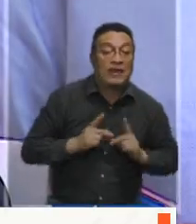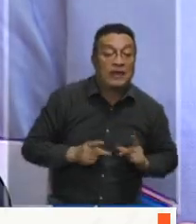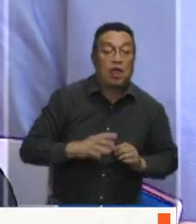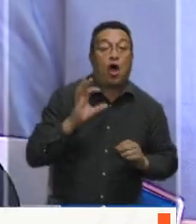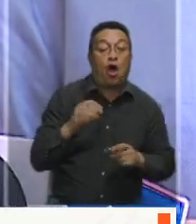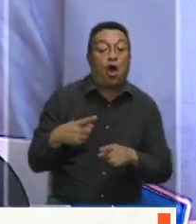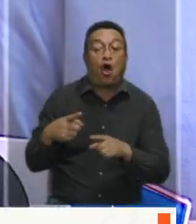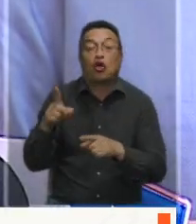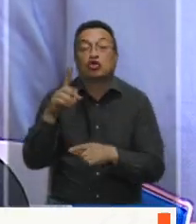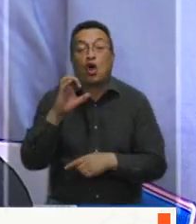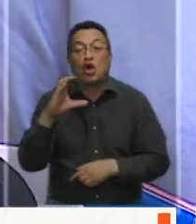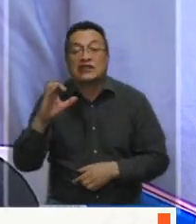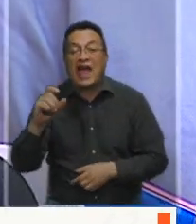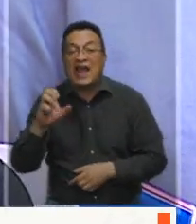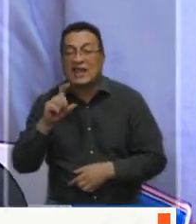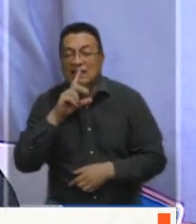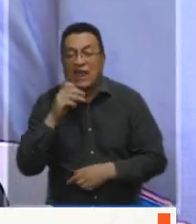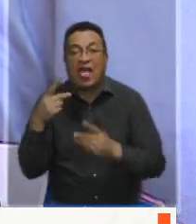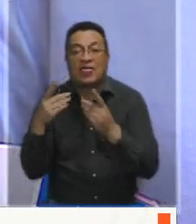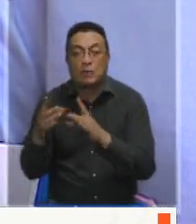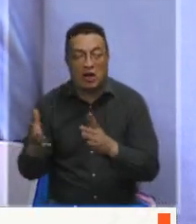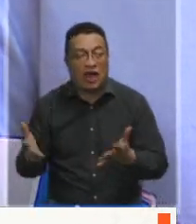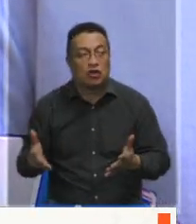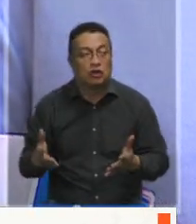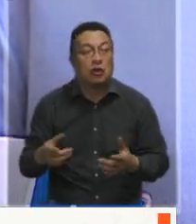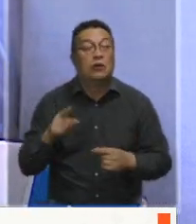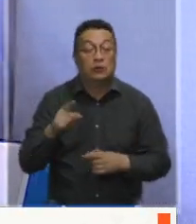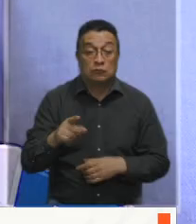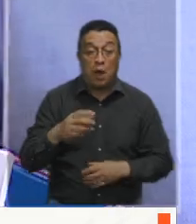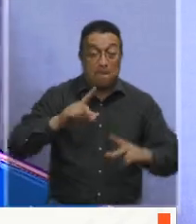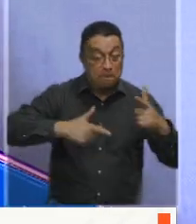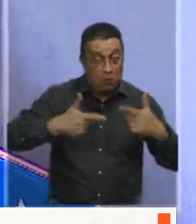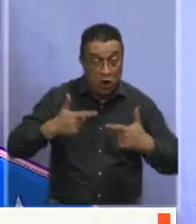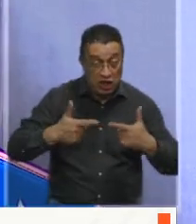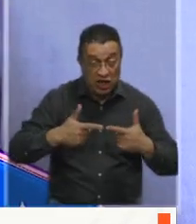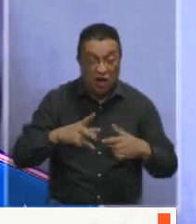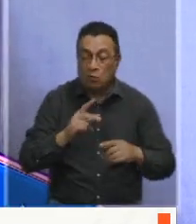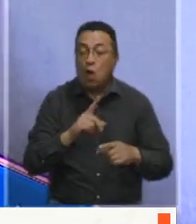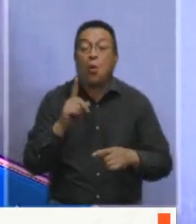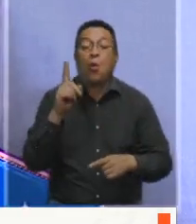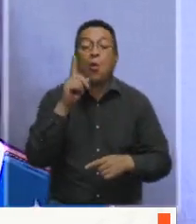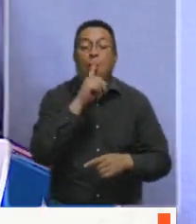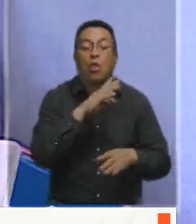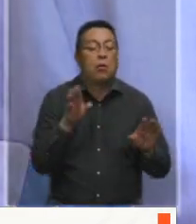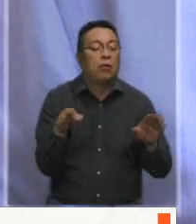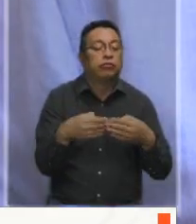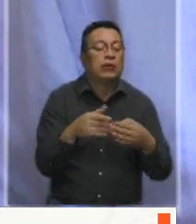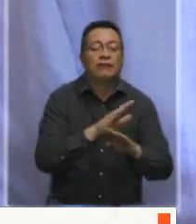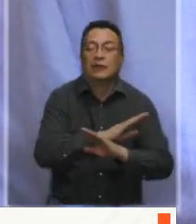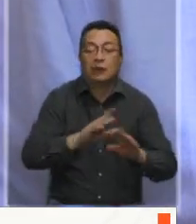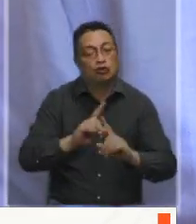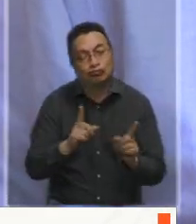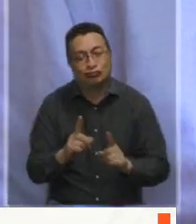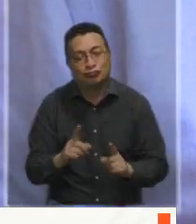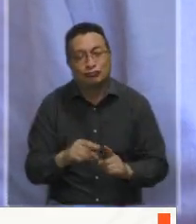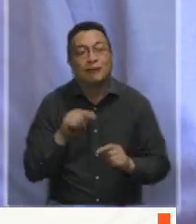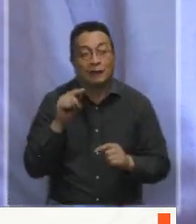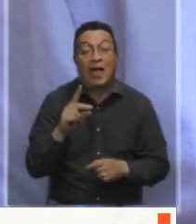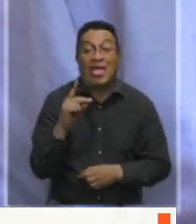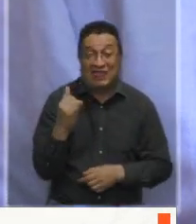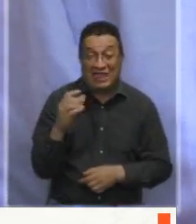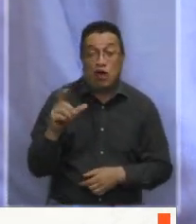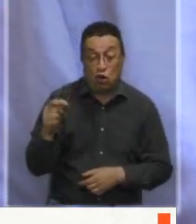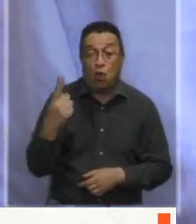En política nunca hay nada agotado y nunca se terminan de cerrar los ciclos. Diego abre una de